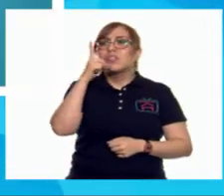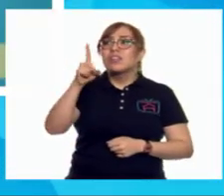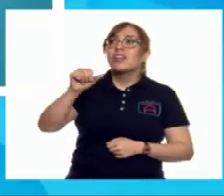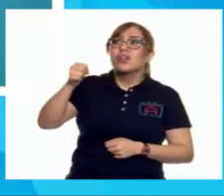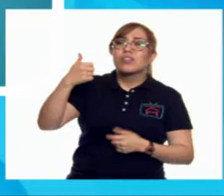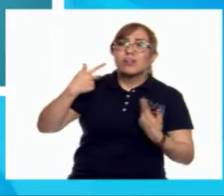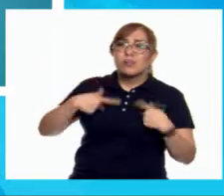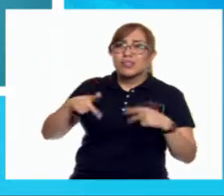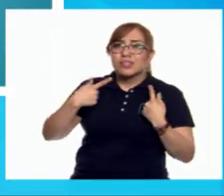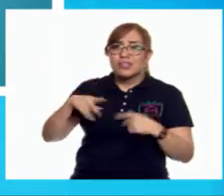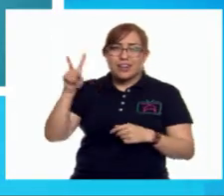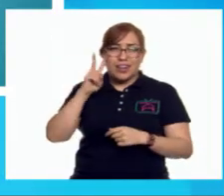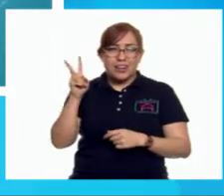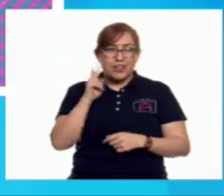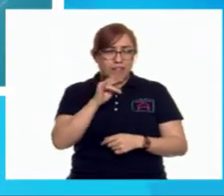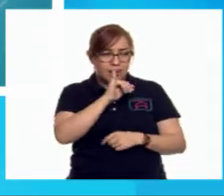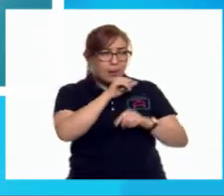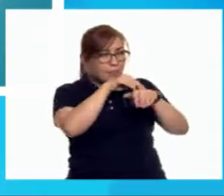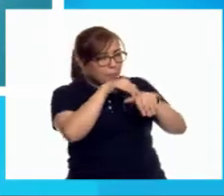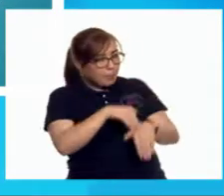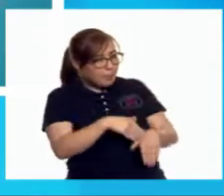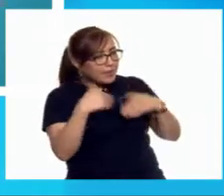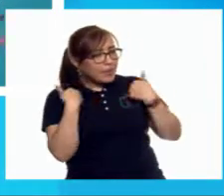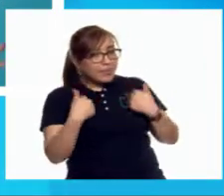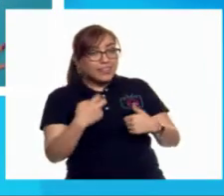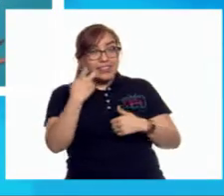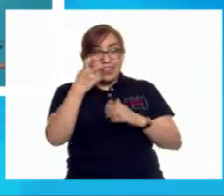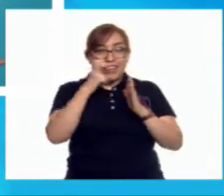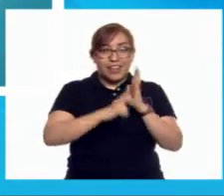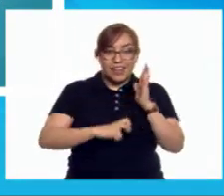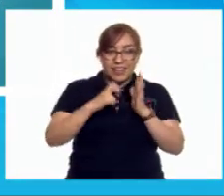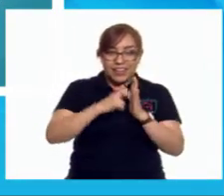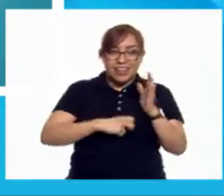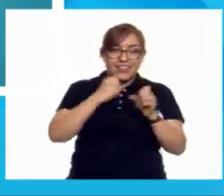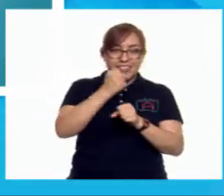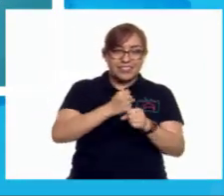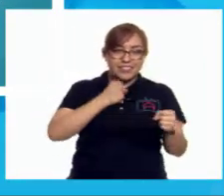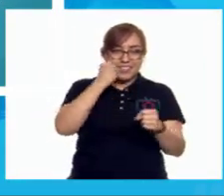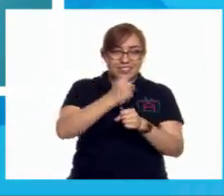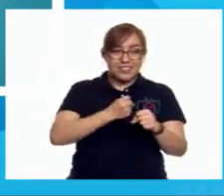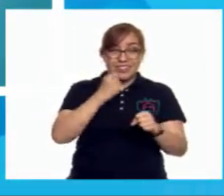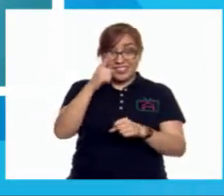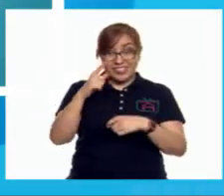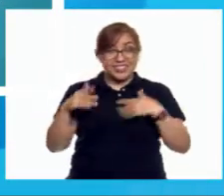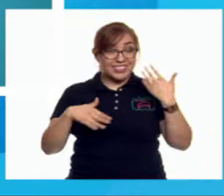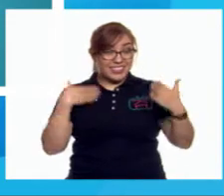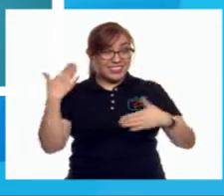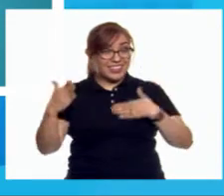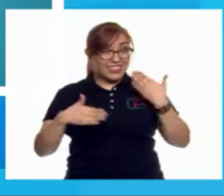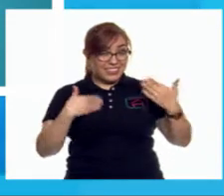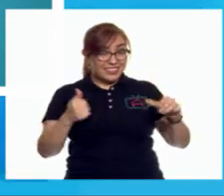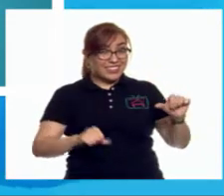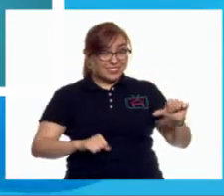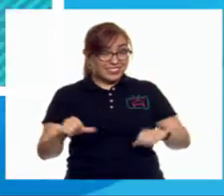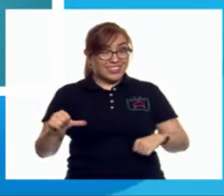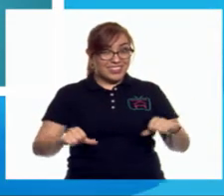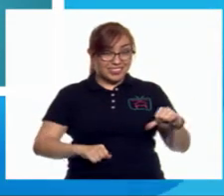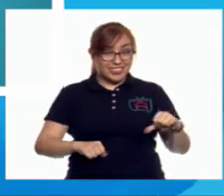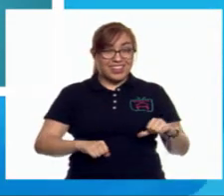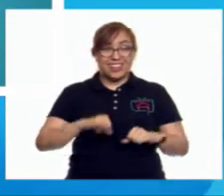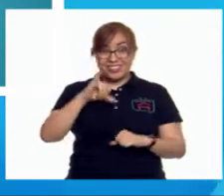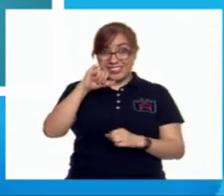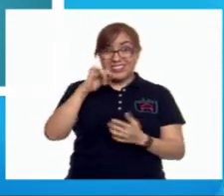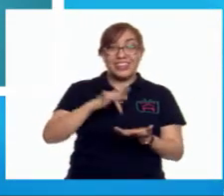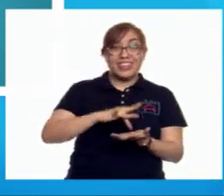Podrás comprobar y mejorarlas todo el tiempo. ¿Te divertiste con las actividades? Gracias a estos juegos,